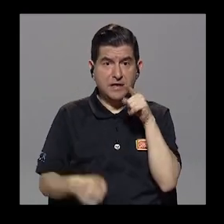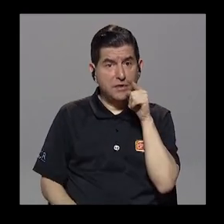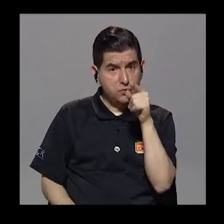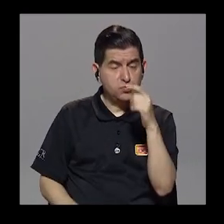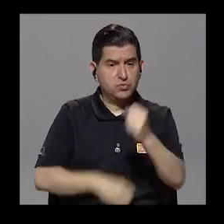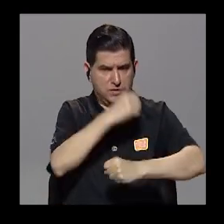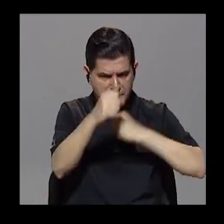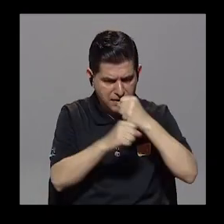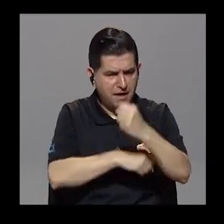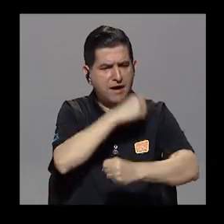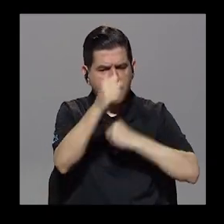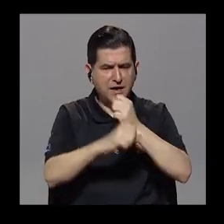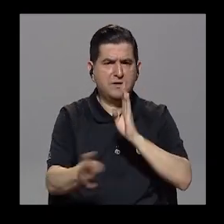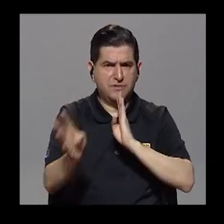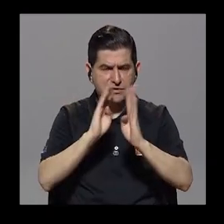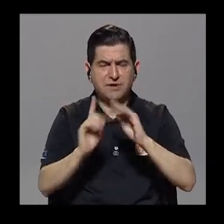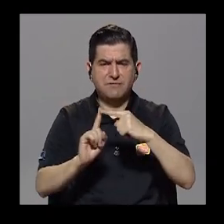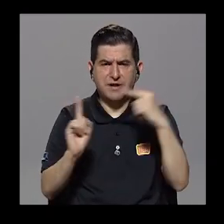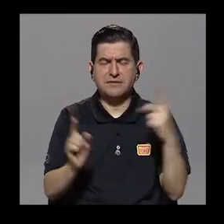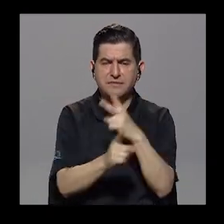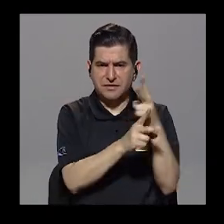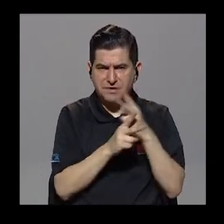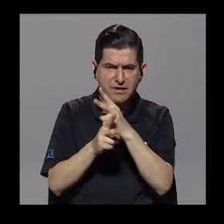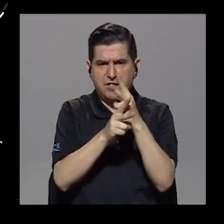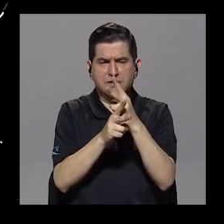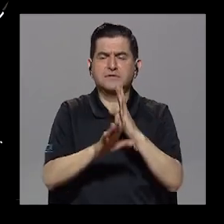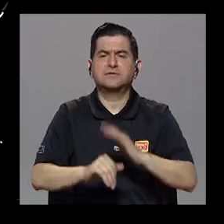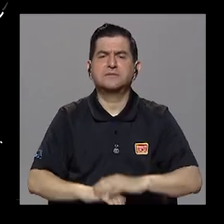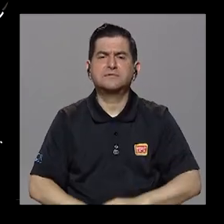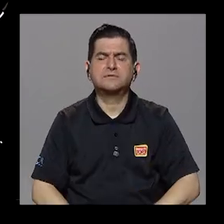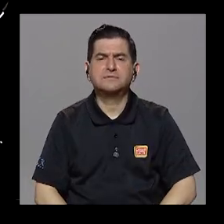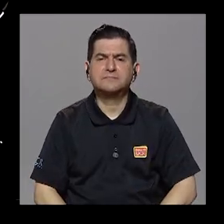varios años viene llamando la atención desde la superintendencia.